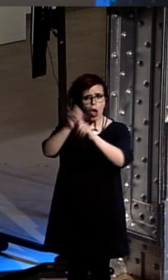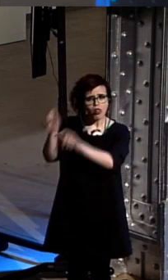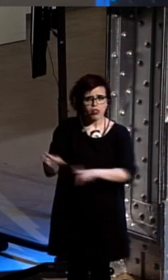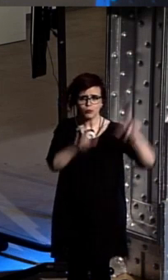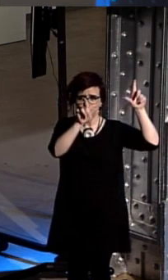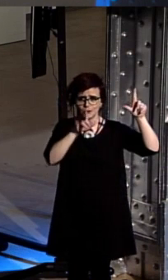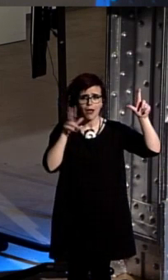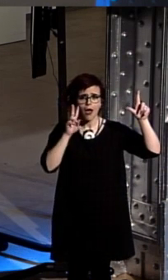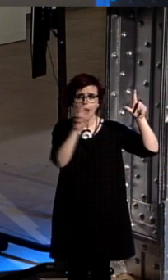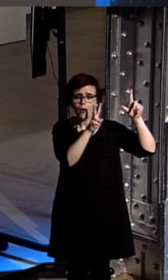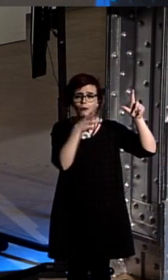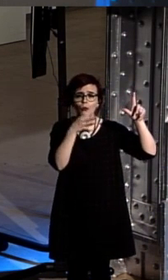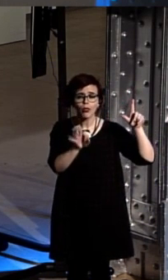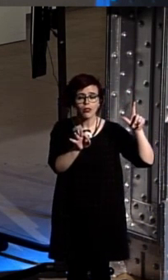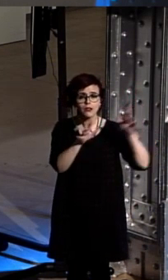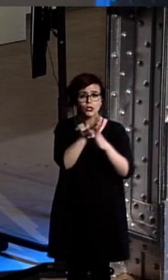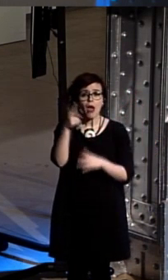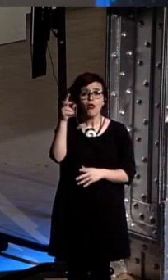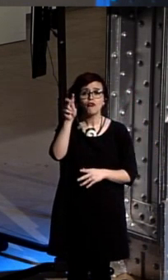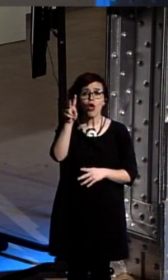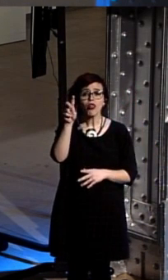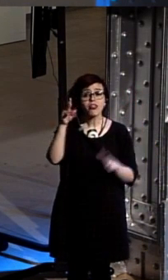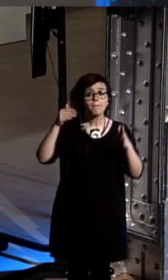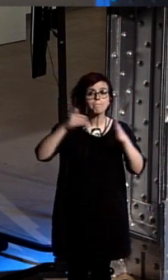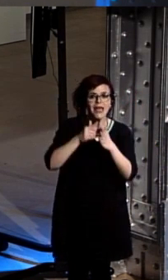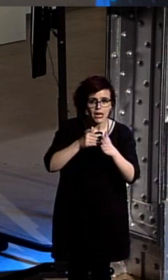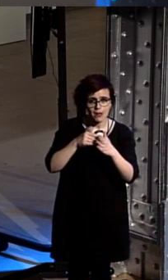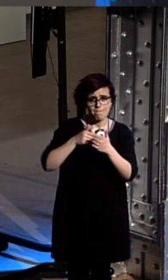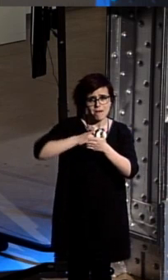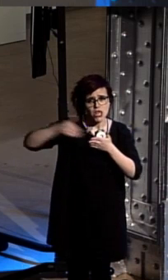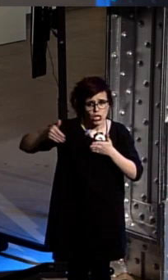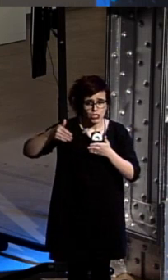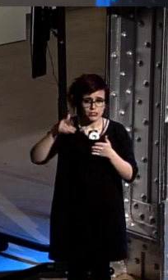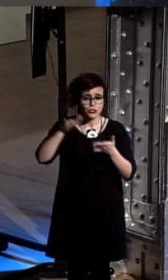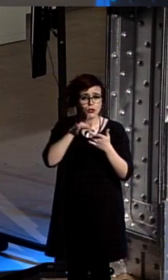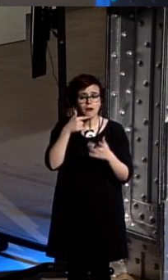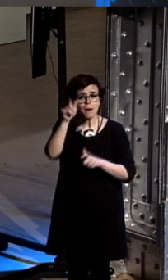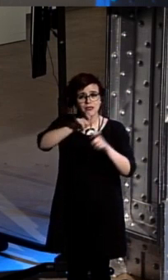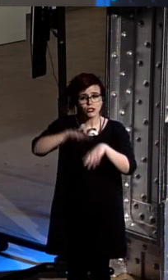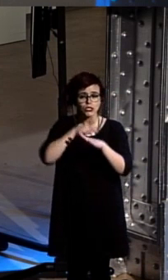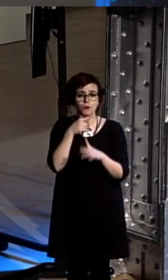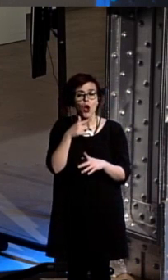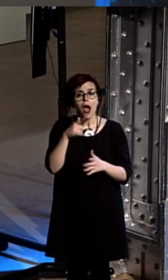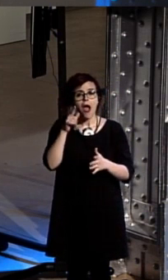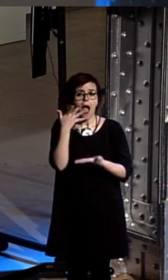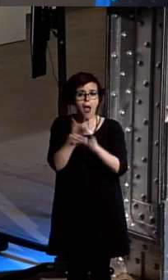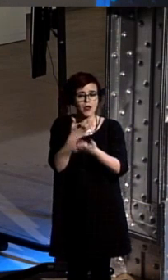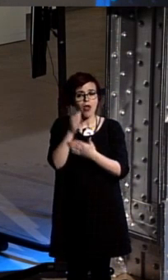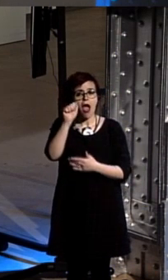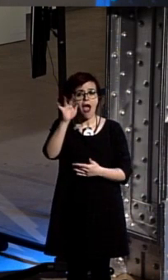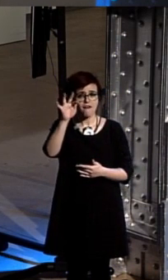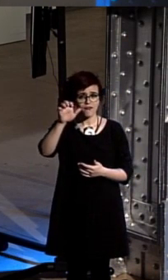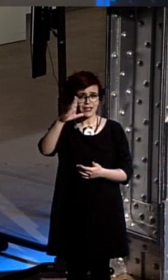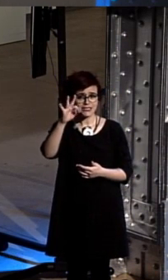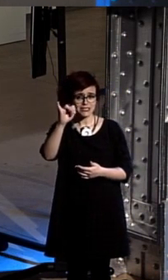que se basa en 12.000 millones de extracciones de datos extraídas por Afectiva, estaban